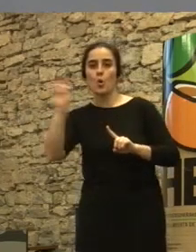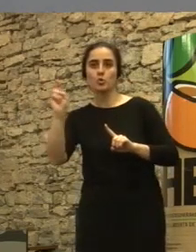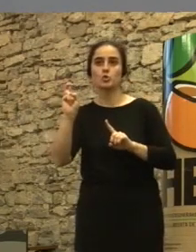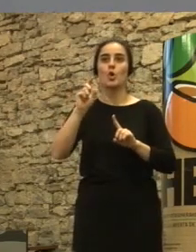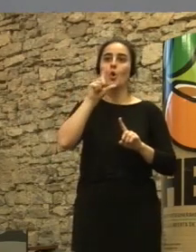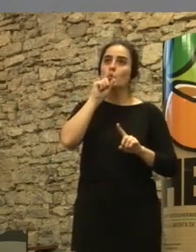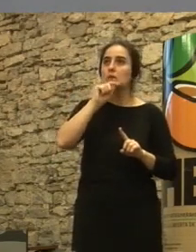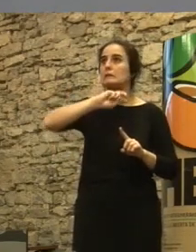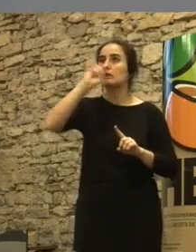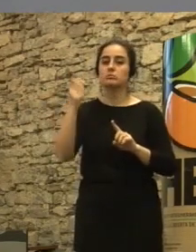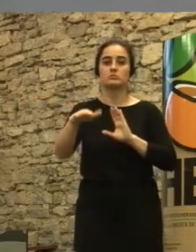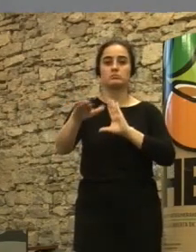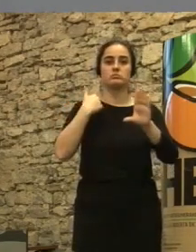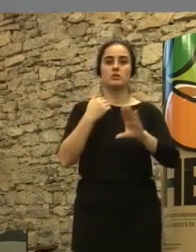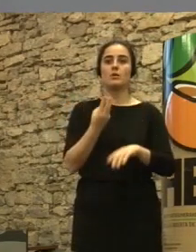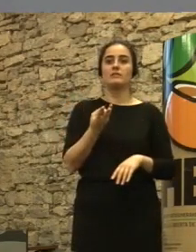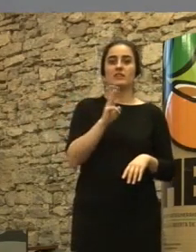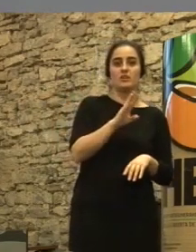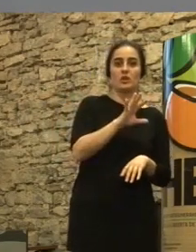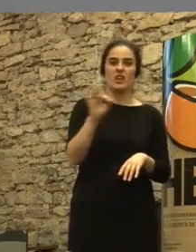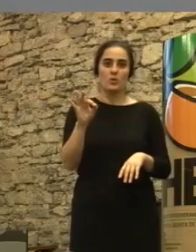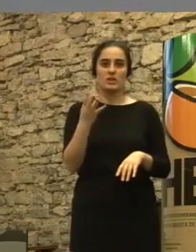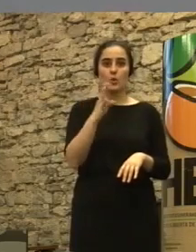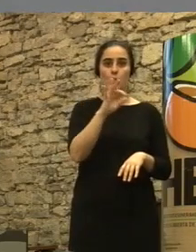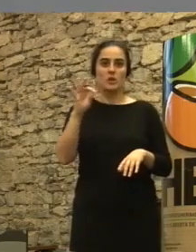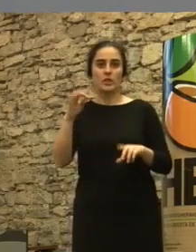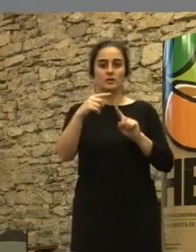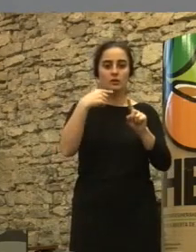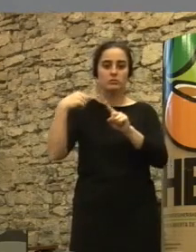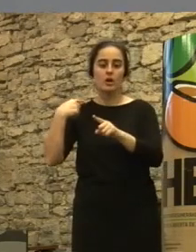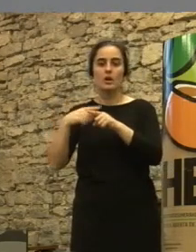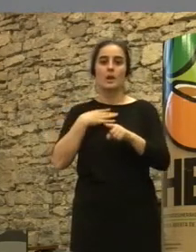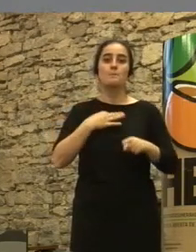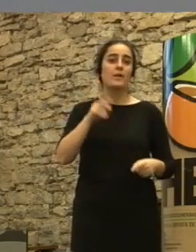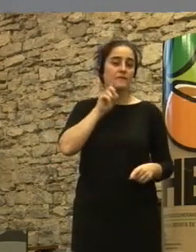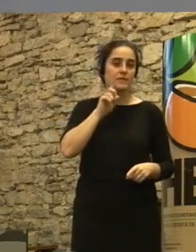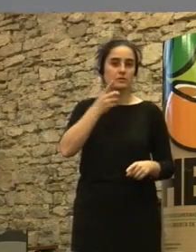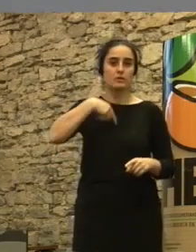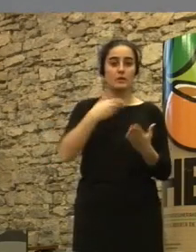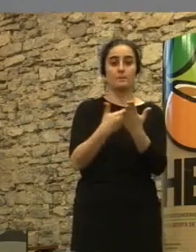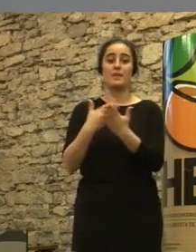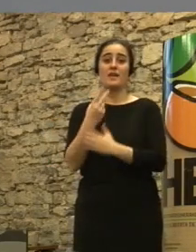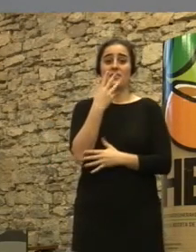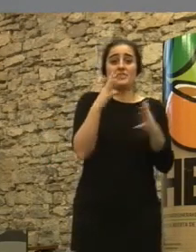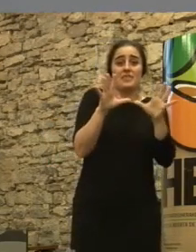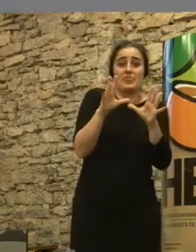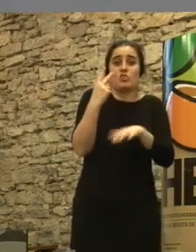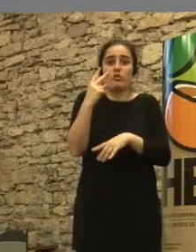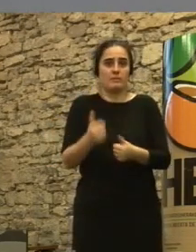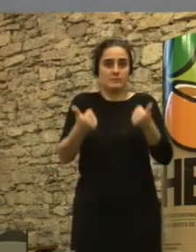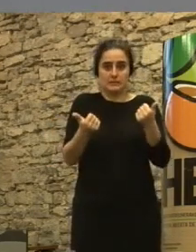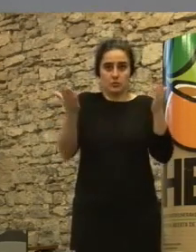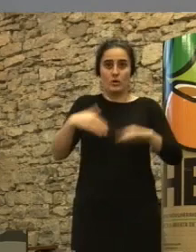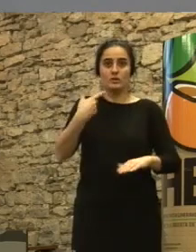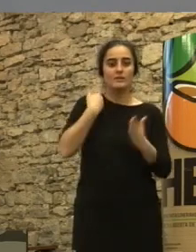el Twitter y mensajerías y no sé qué, recibimos a lo mejor 350, 400 inputs de posible desinformación. Verificamos 10 o 12. No damos más. Y sobre todo, una